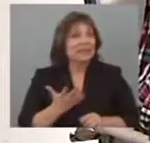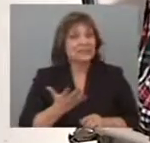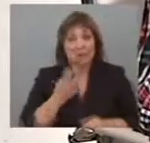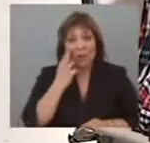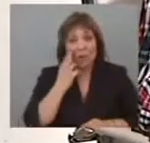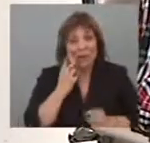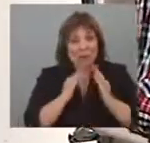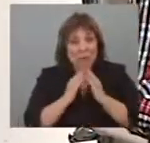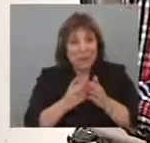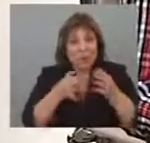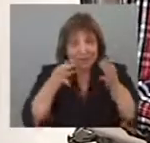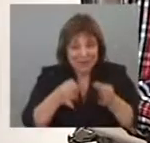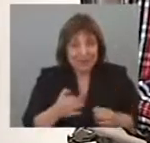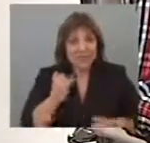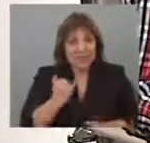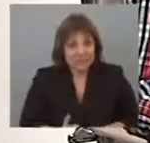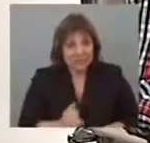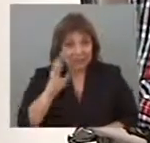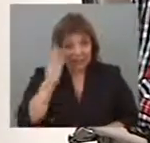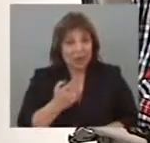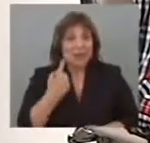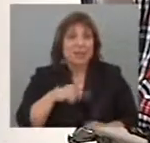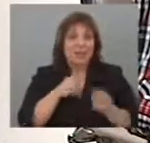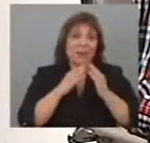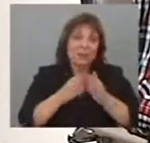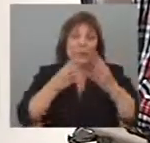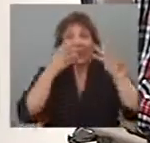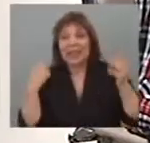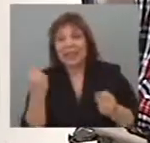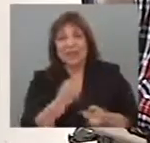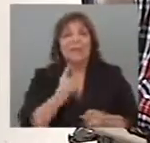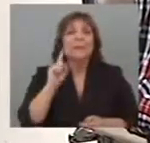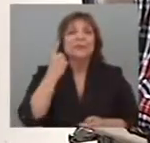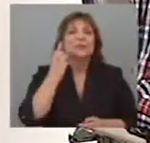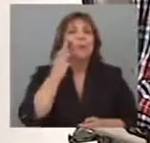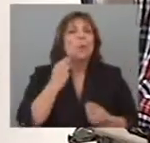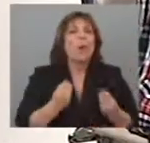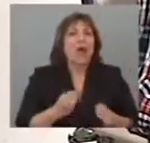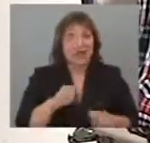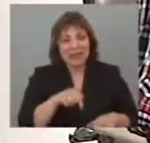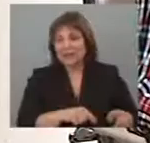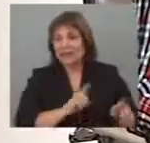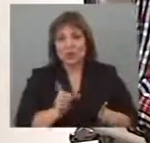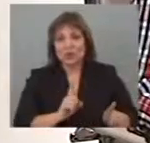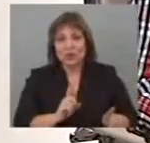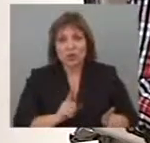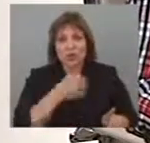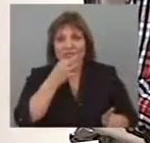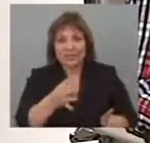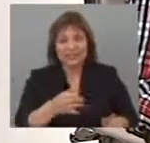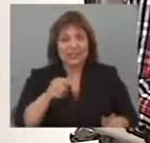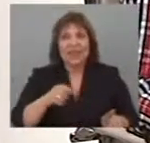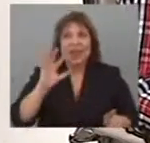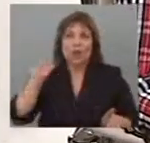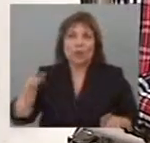preguntaba específicamente lo reconocen, pero si uno le pregunta en general a la gente cuáles son los principales problemas, este tema no aparece. También está aquello